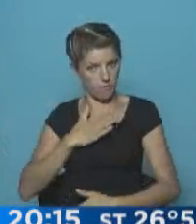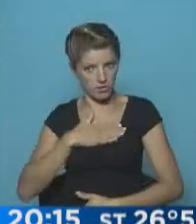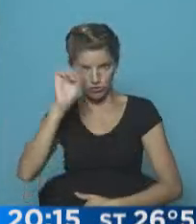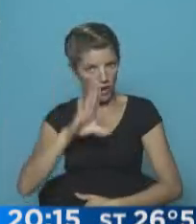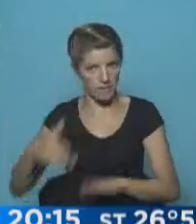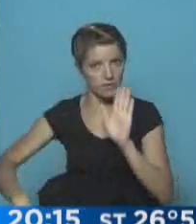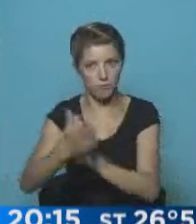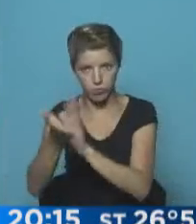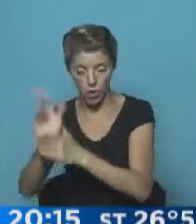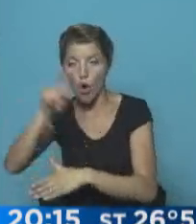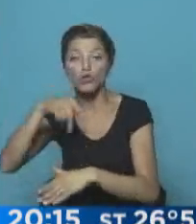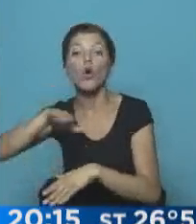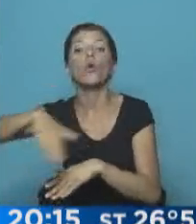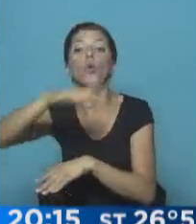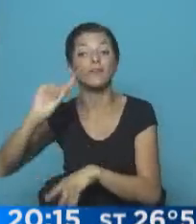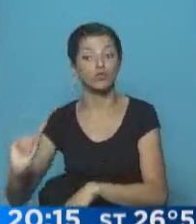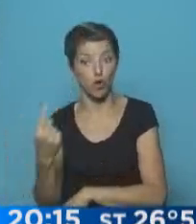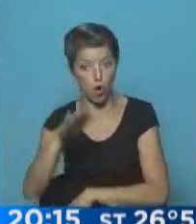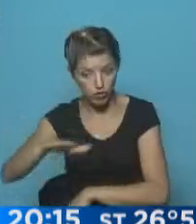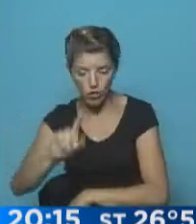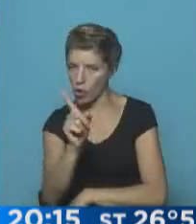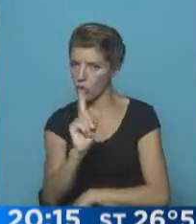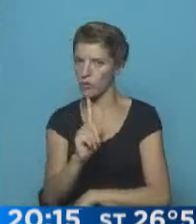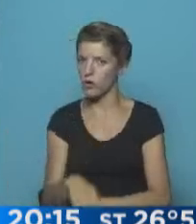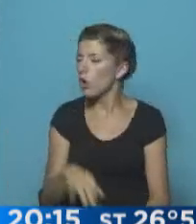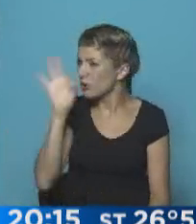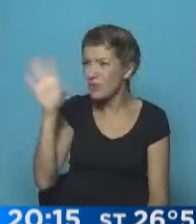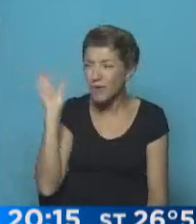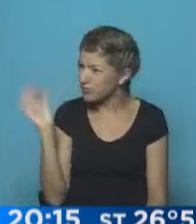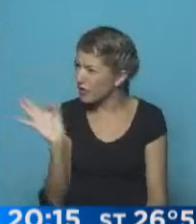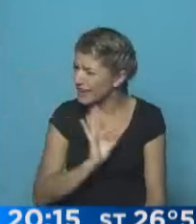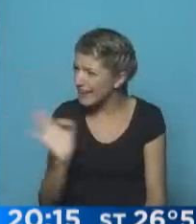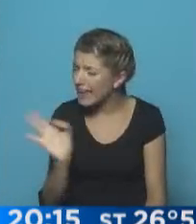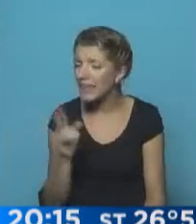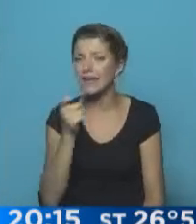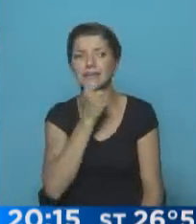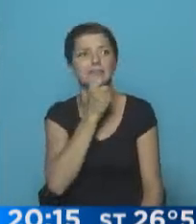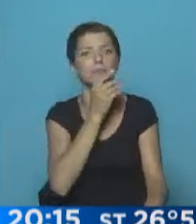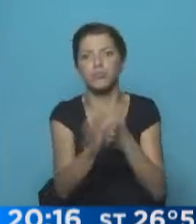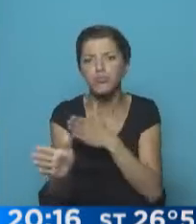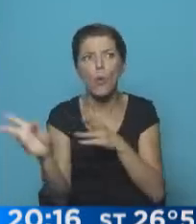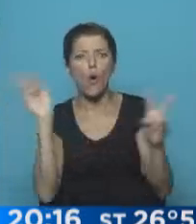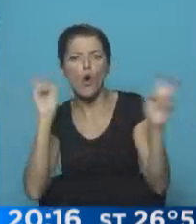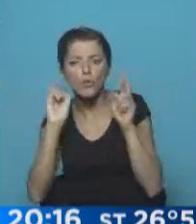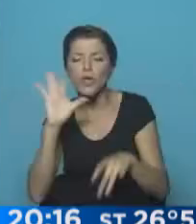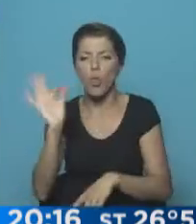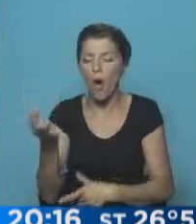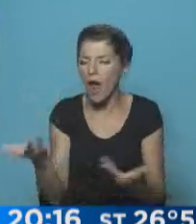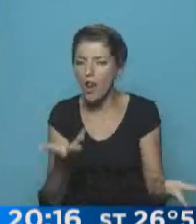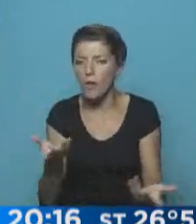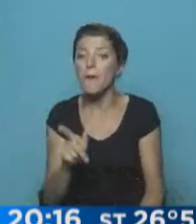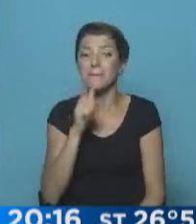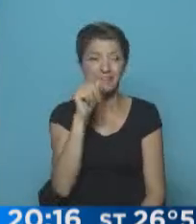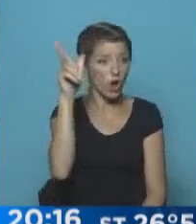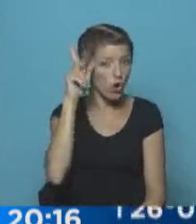No, a ningún otro lado no. ¿En ningún momento escucharon nada, que se desplazaran acá? Porque dicen que estuvieron como